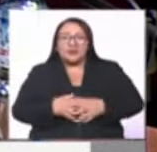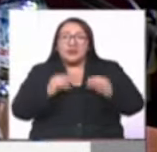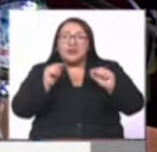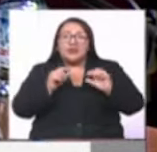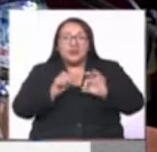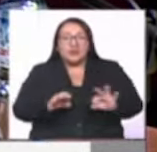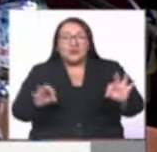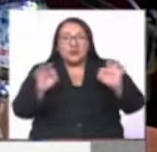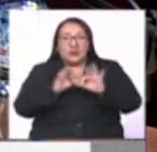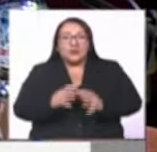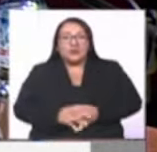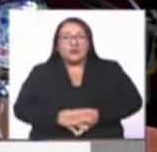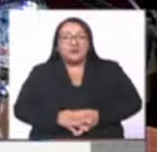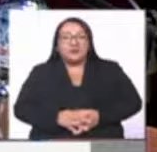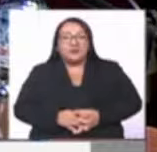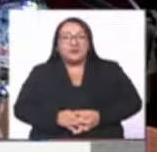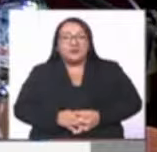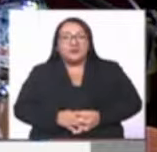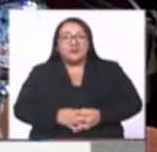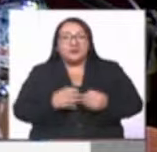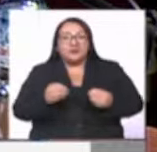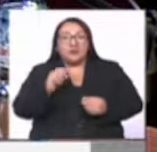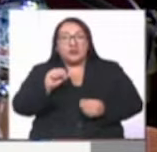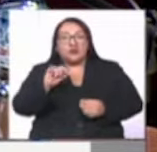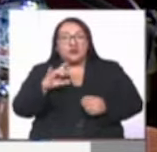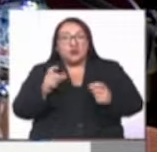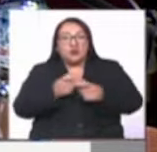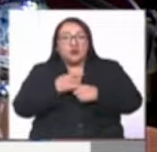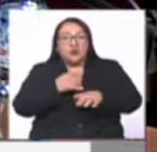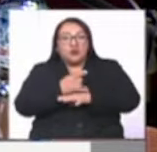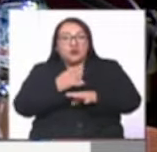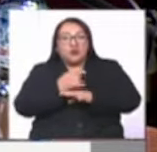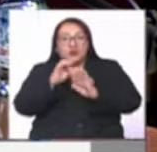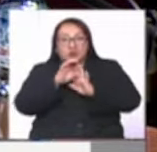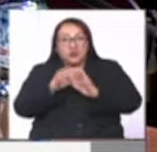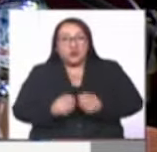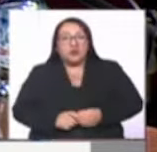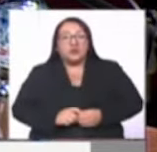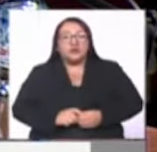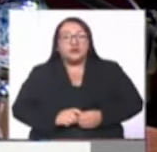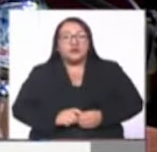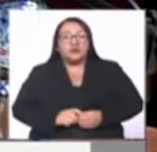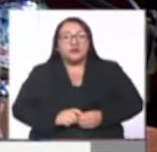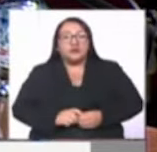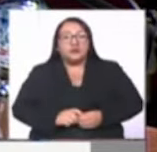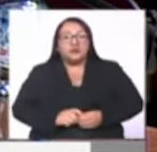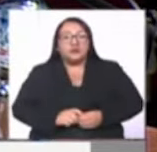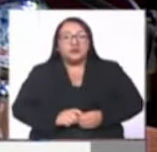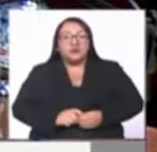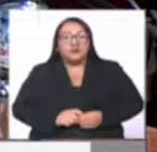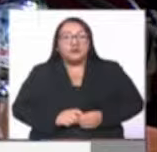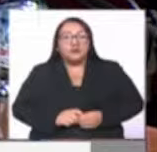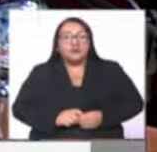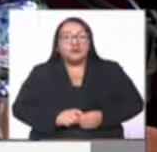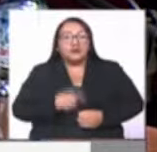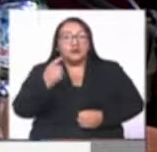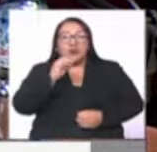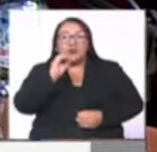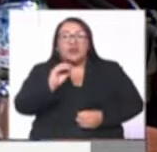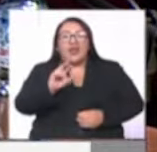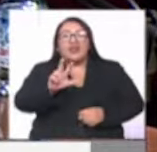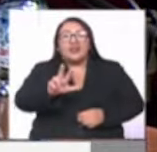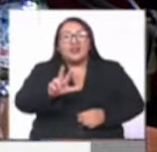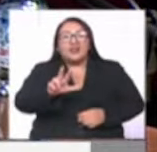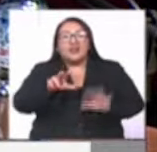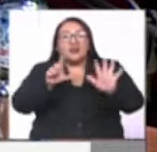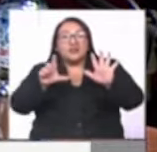importante porque la subcomisión de acusaciones constitucionales solo convocó a tres de los siete